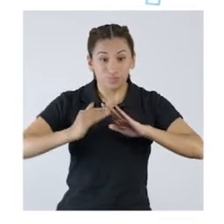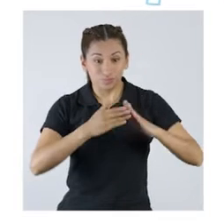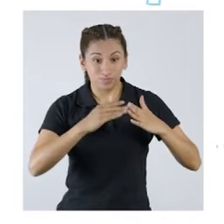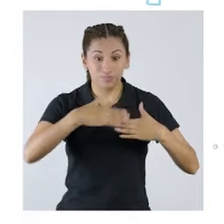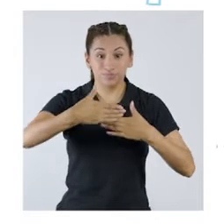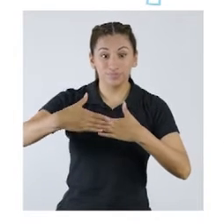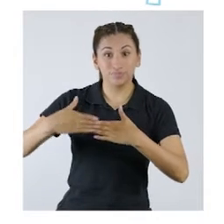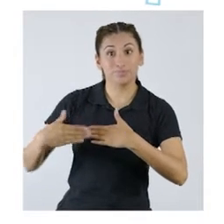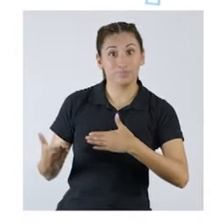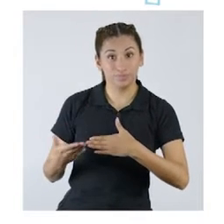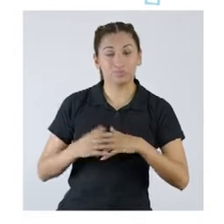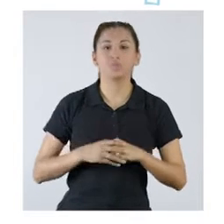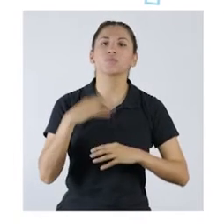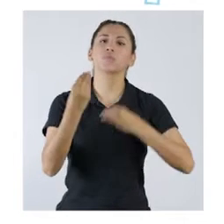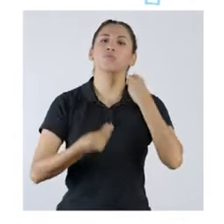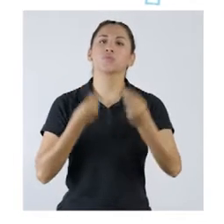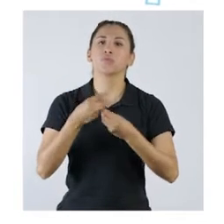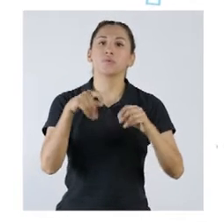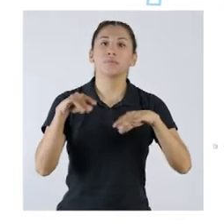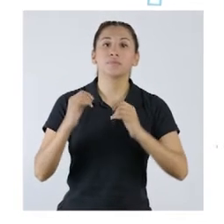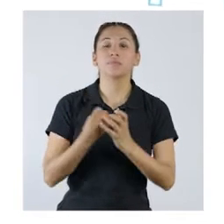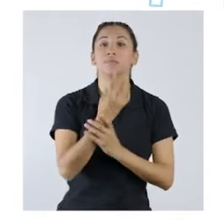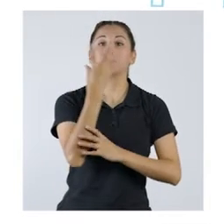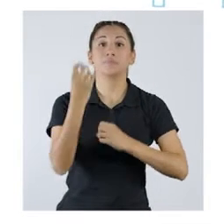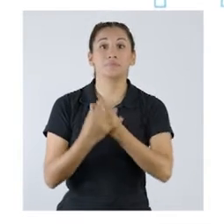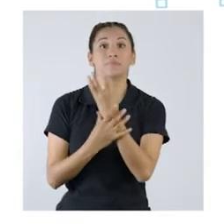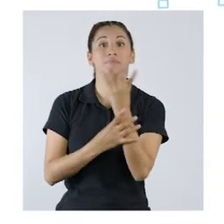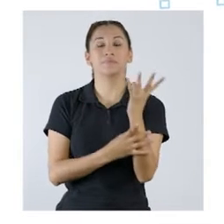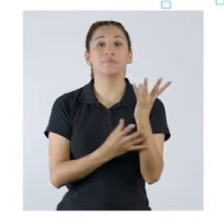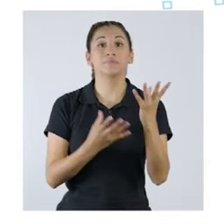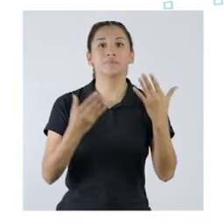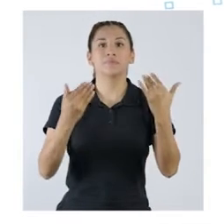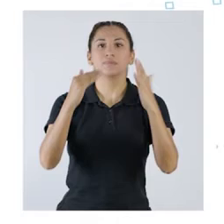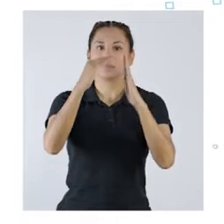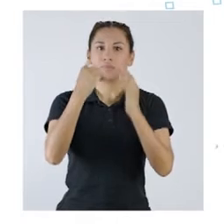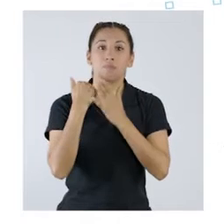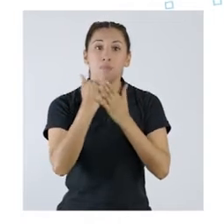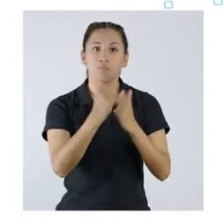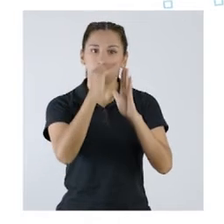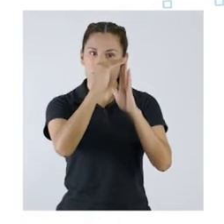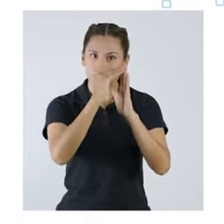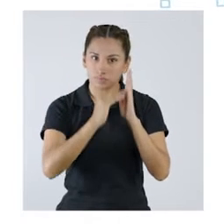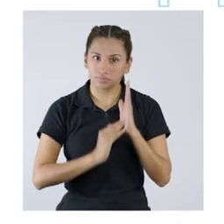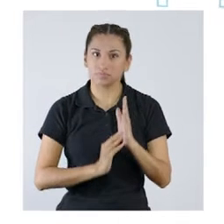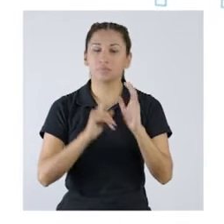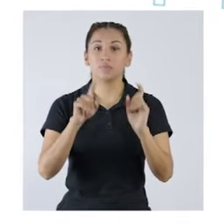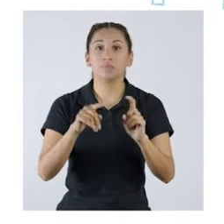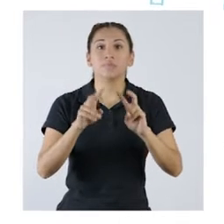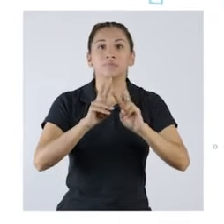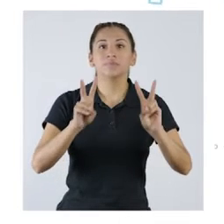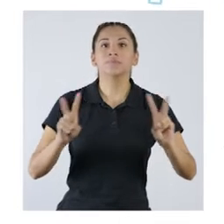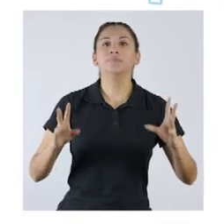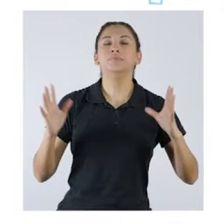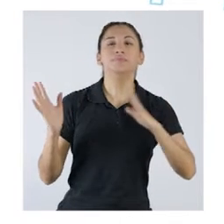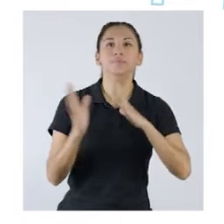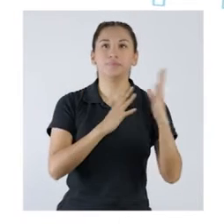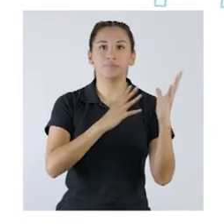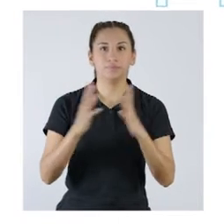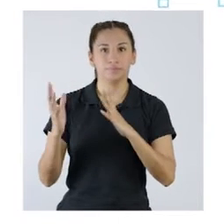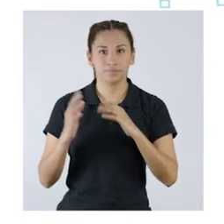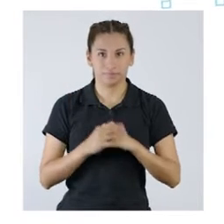localidad? ¿De qué manera las plantas contribuyen a disminuir el incremento del efecto